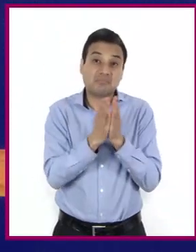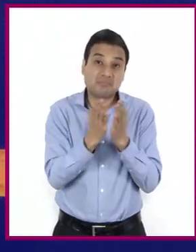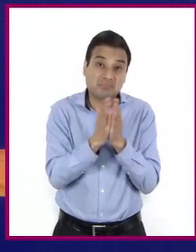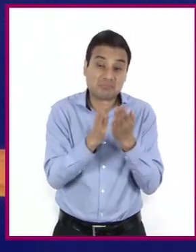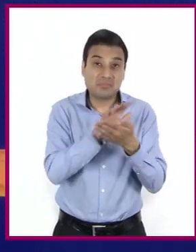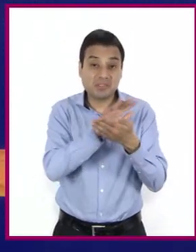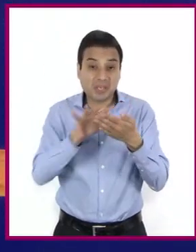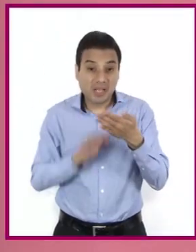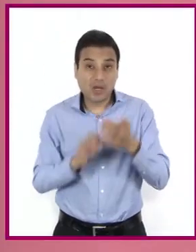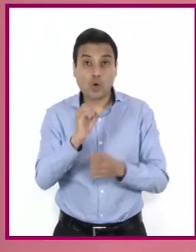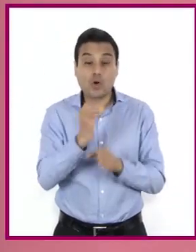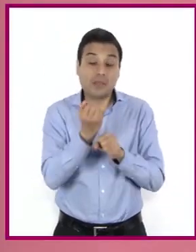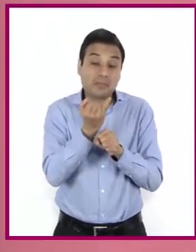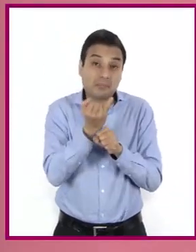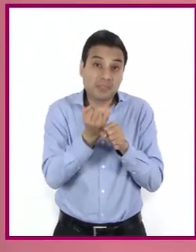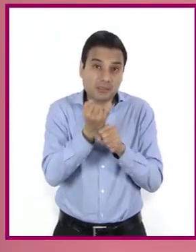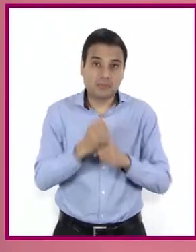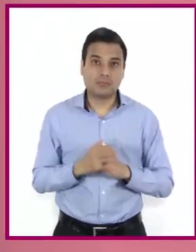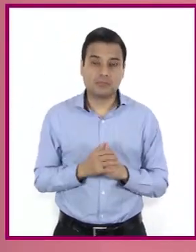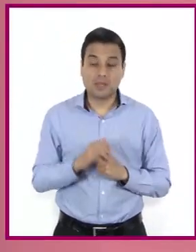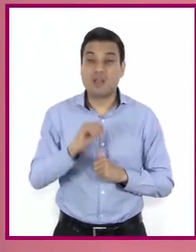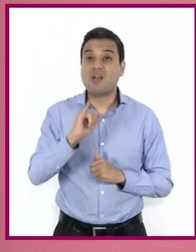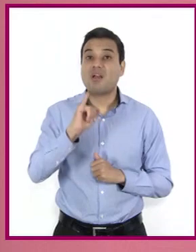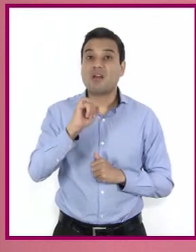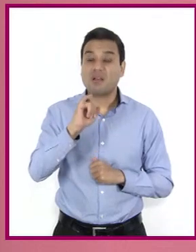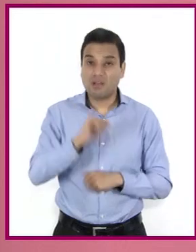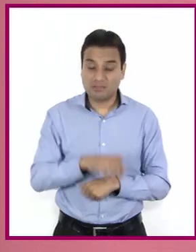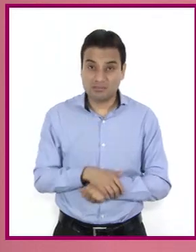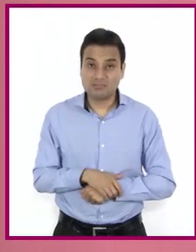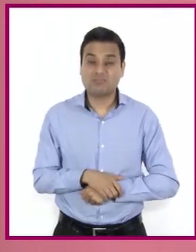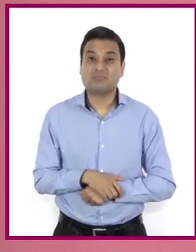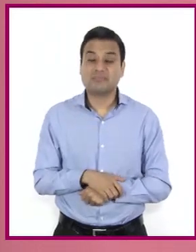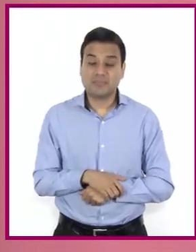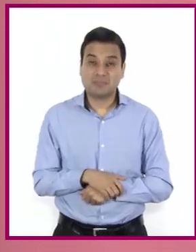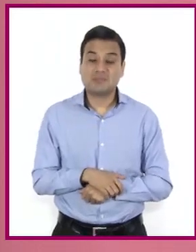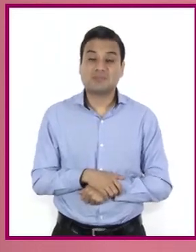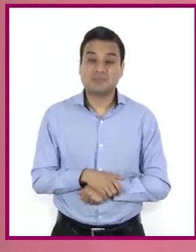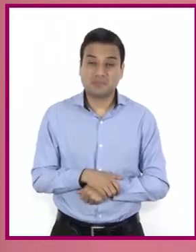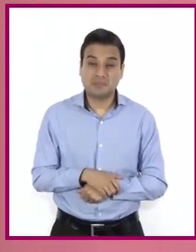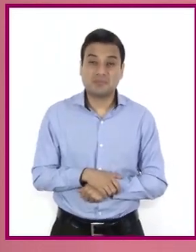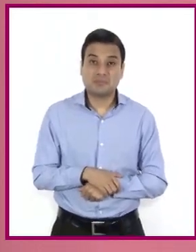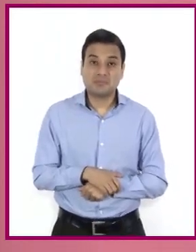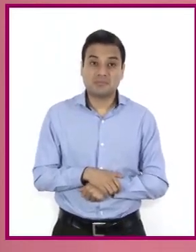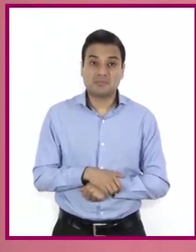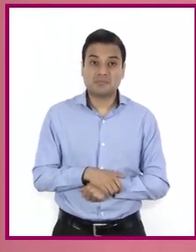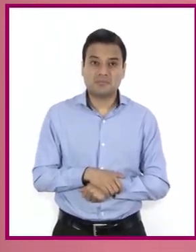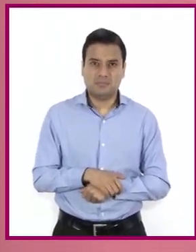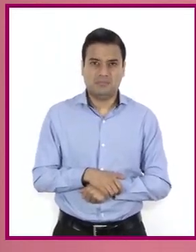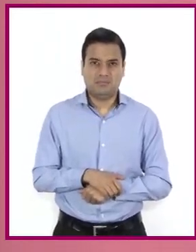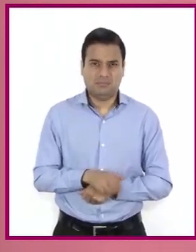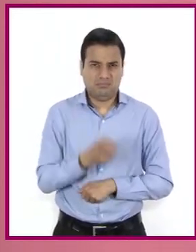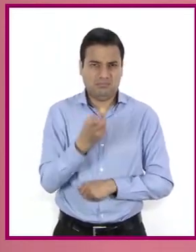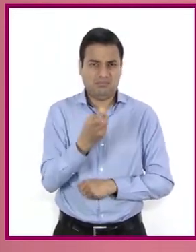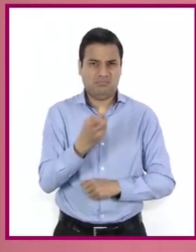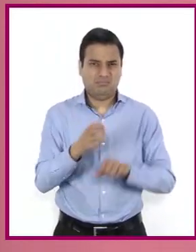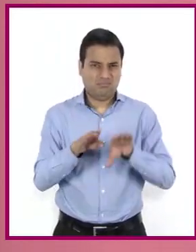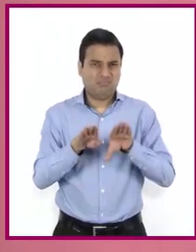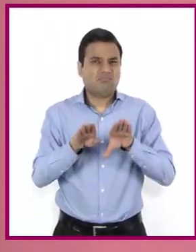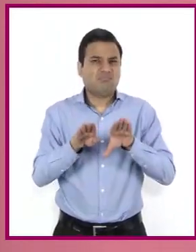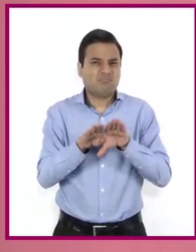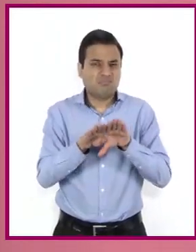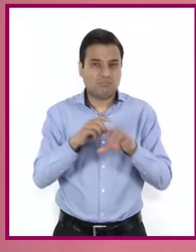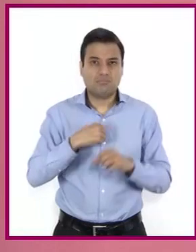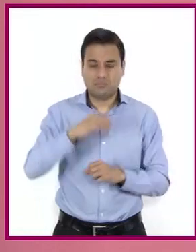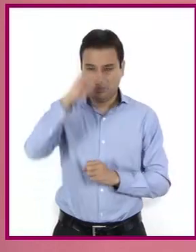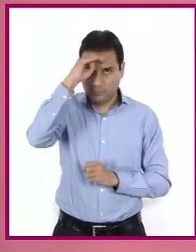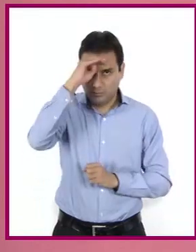información en los libros? Cierto, no lo había pensado, pero eso es muy difícil, ¿no, maestra? Yo siento que las campañas